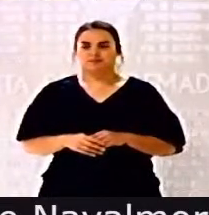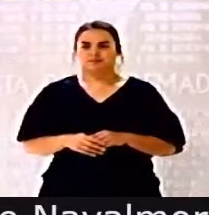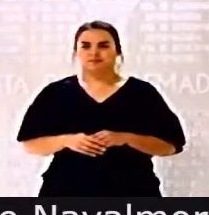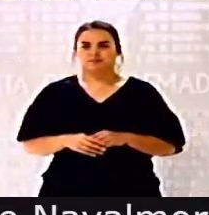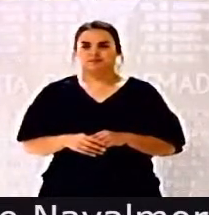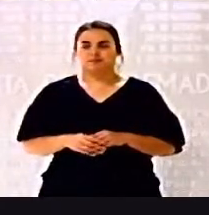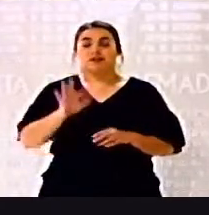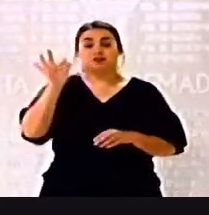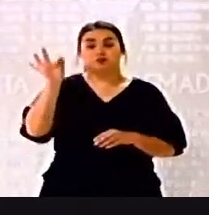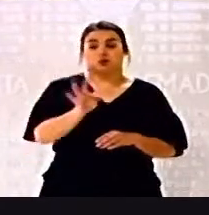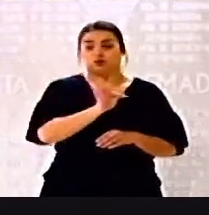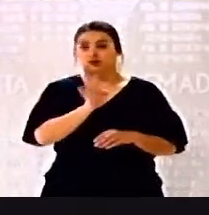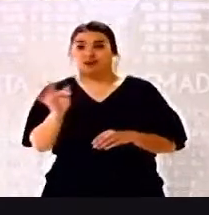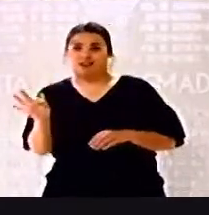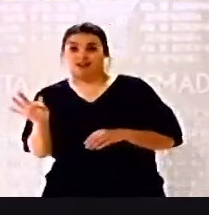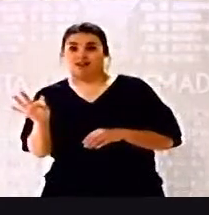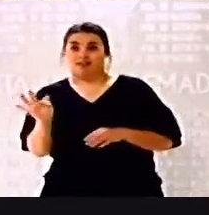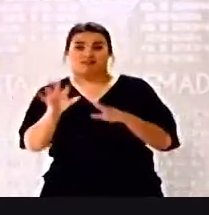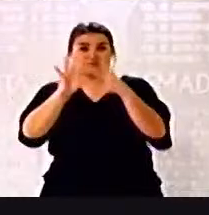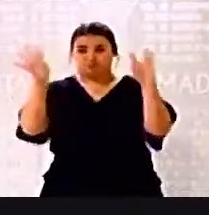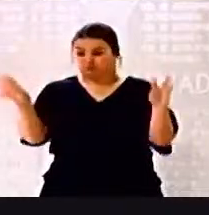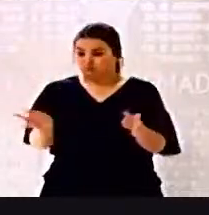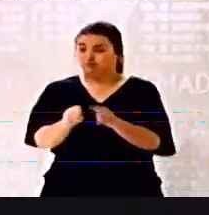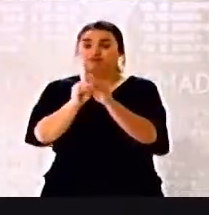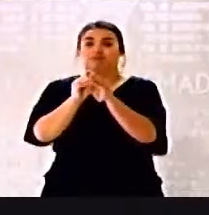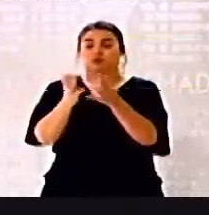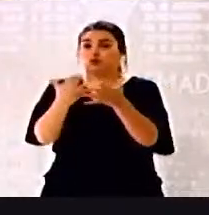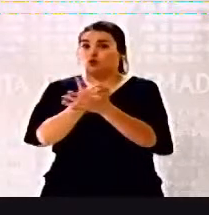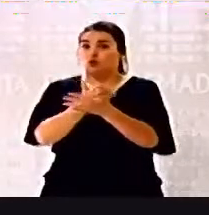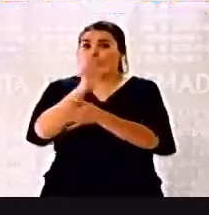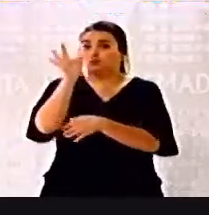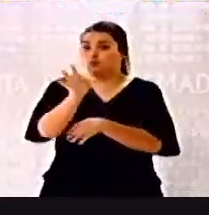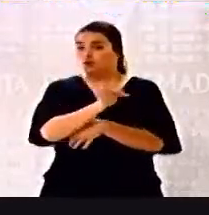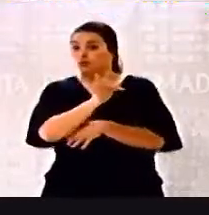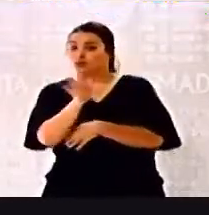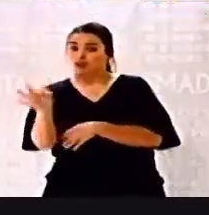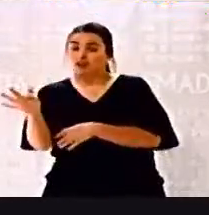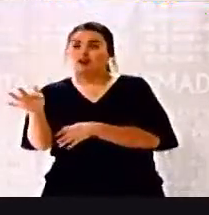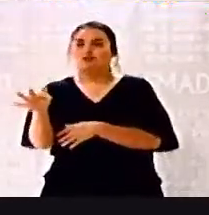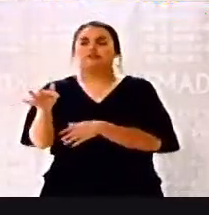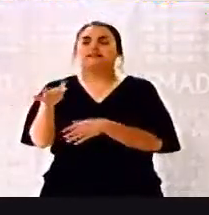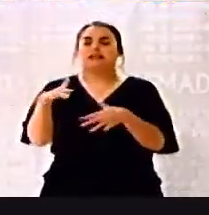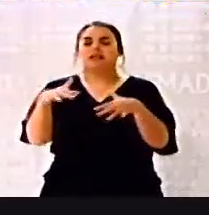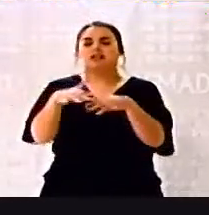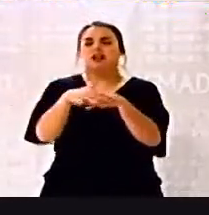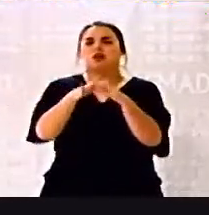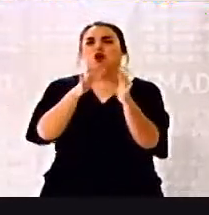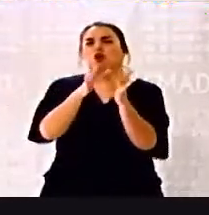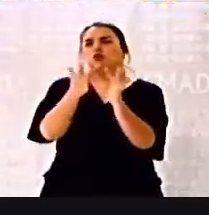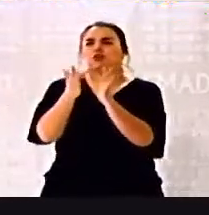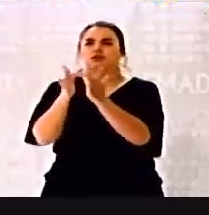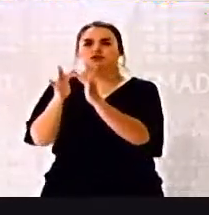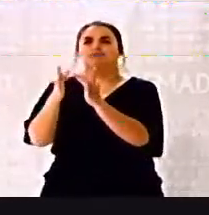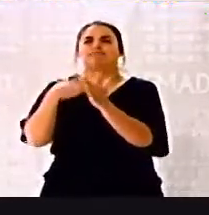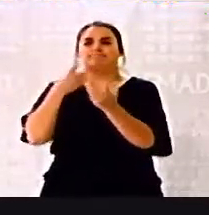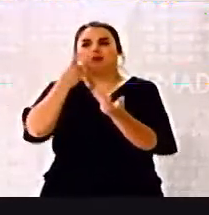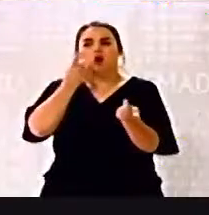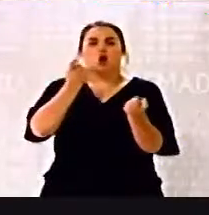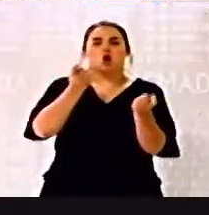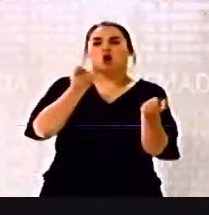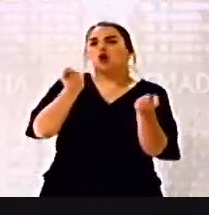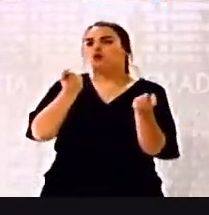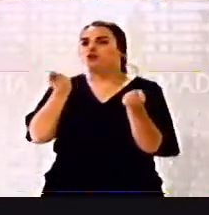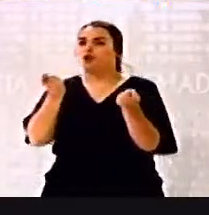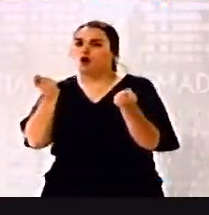En total, juntos, dan una red de contactos que nos tenemos que poner a vigilar y que